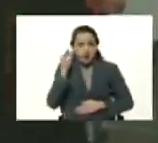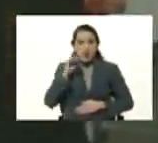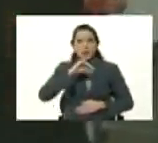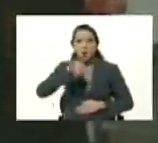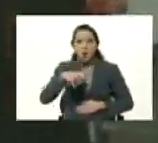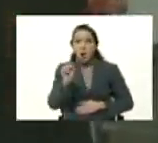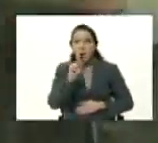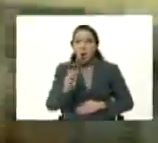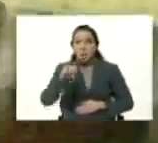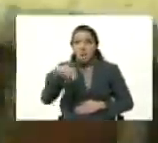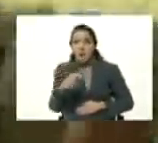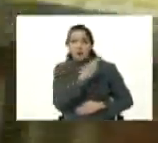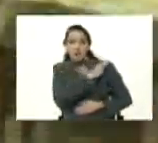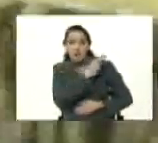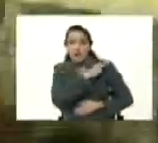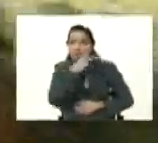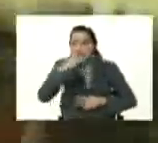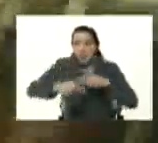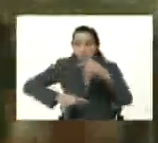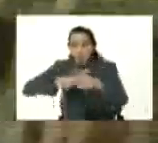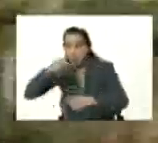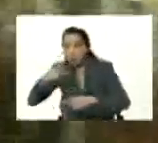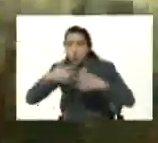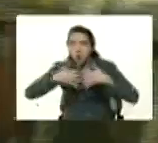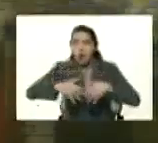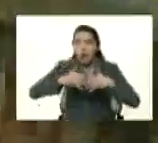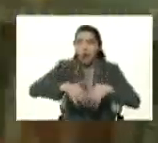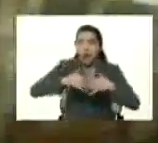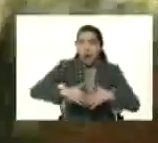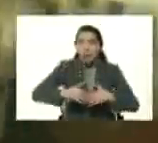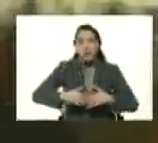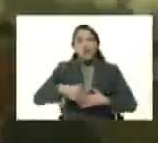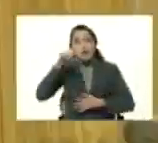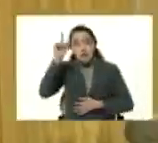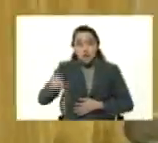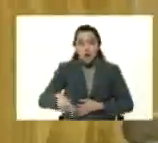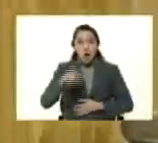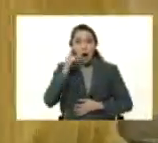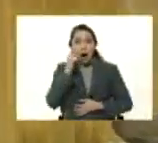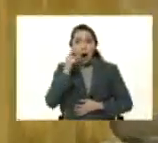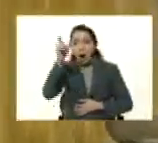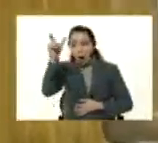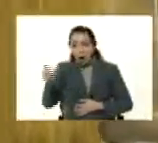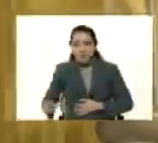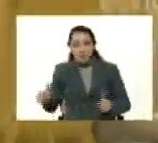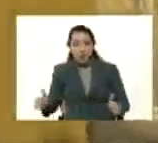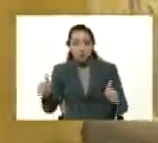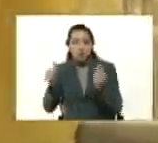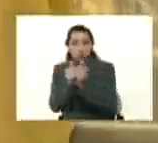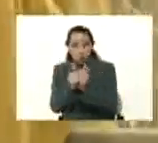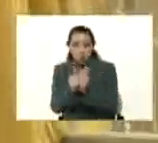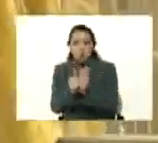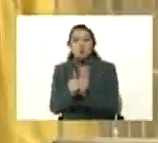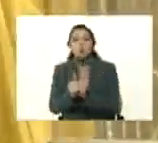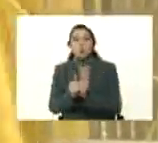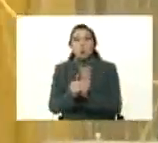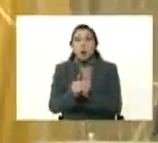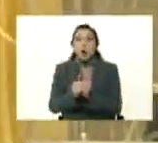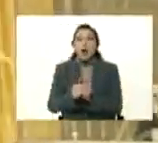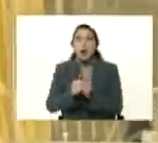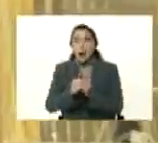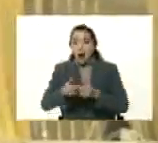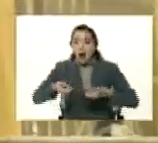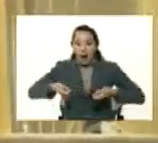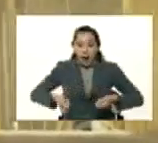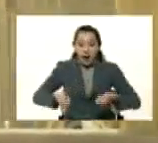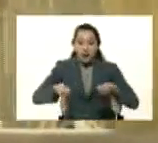es jefa de gestión de producción de la planta, y el compañero Richard Ledesma, quien es montacarguista de la planta